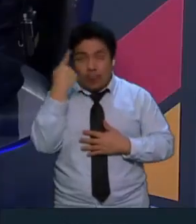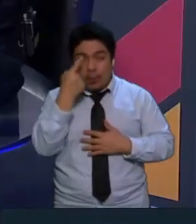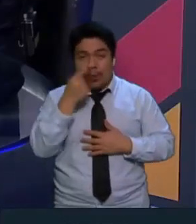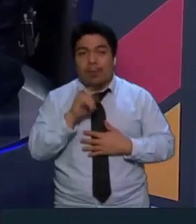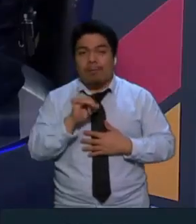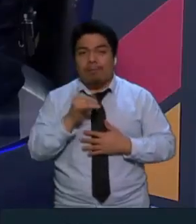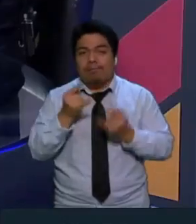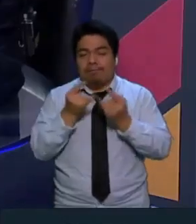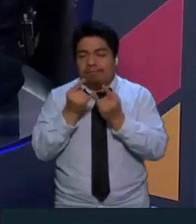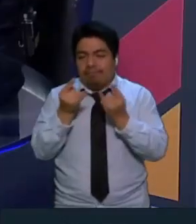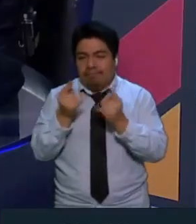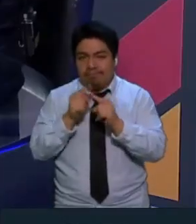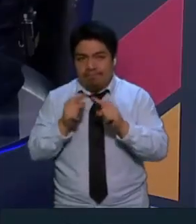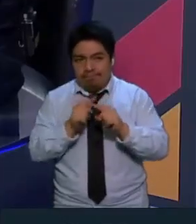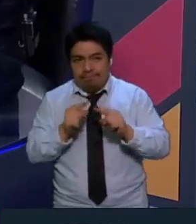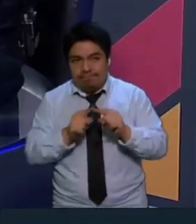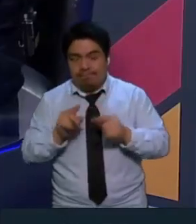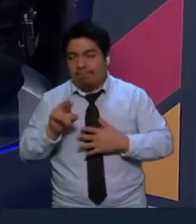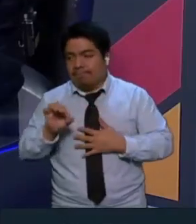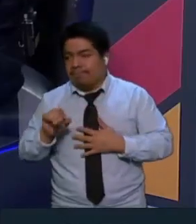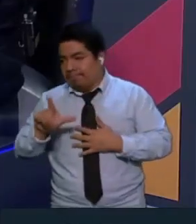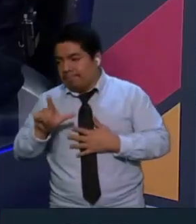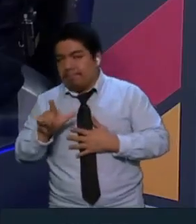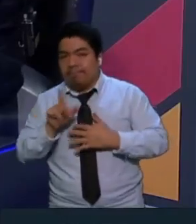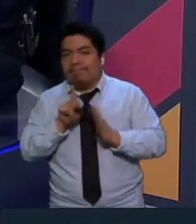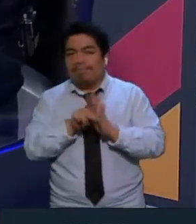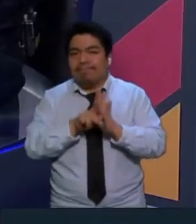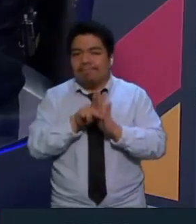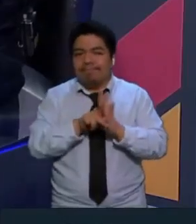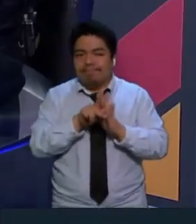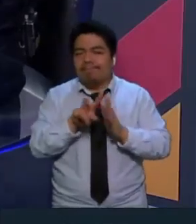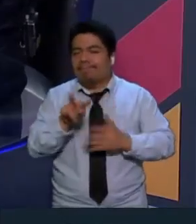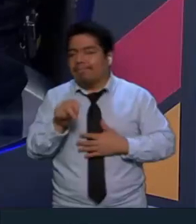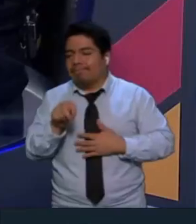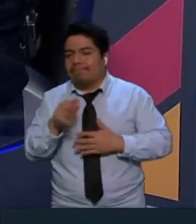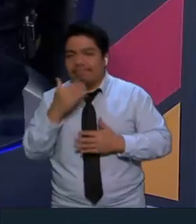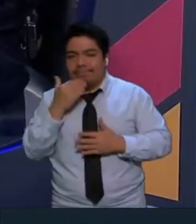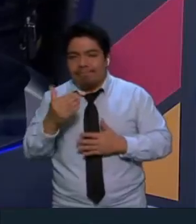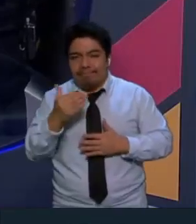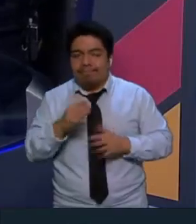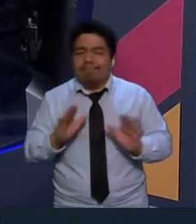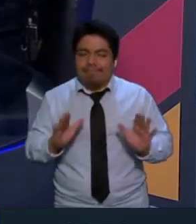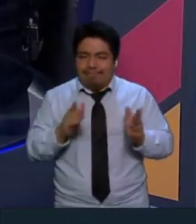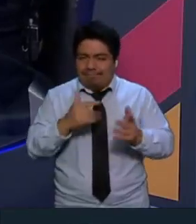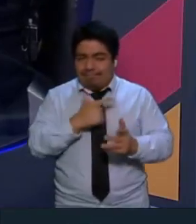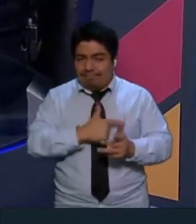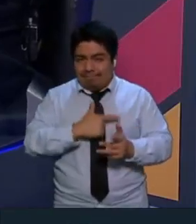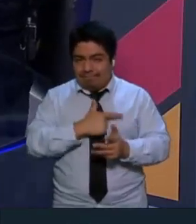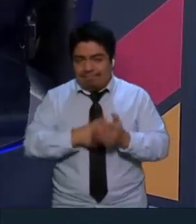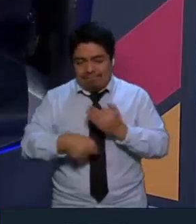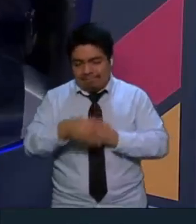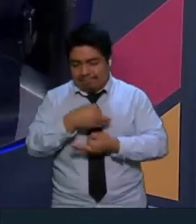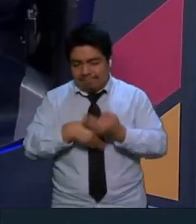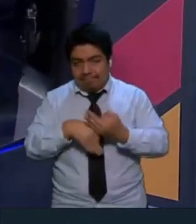estas historias de las adaptaciones de Roald Dahl a la pantalla grande y chica. También asómense, aunque no sean propiamente pantallas,